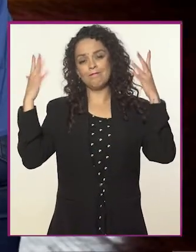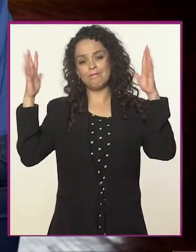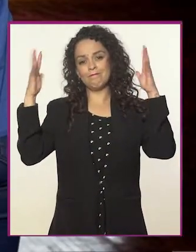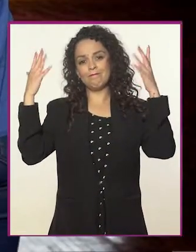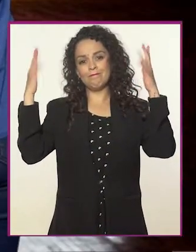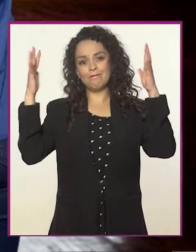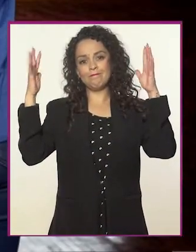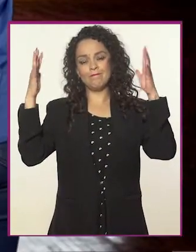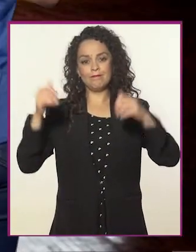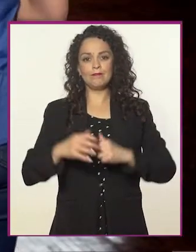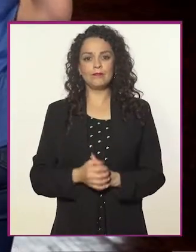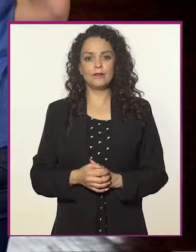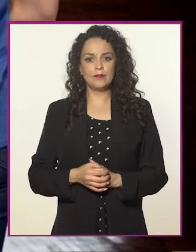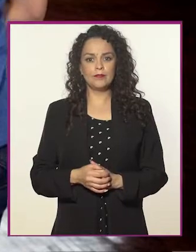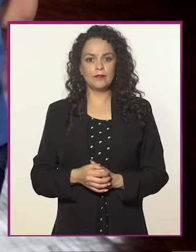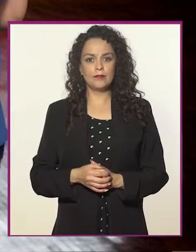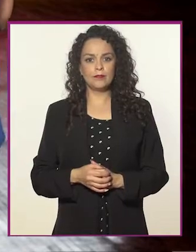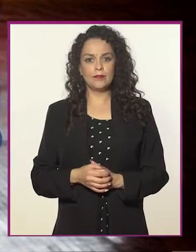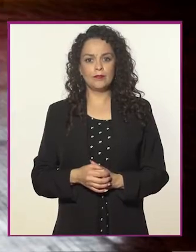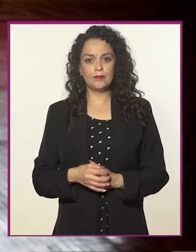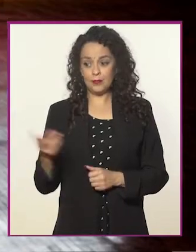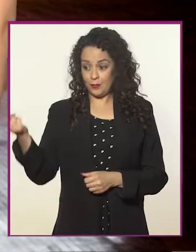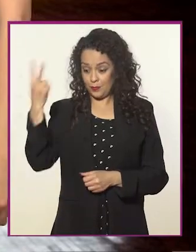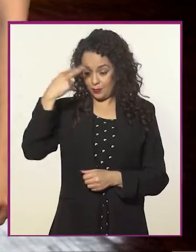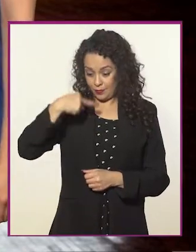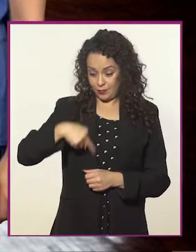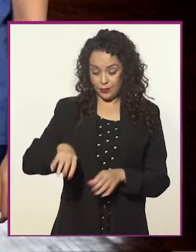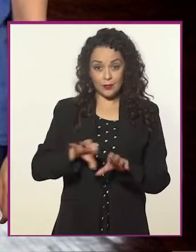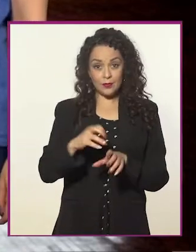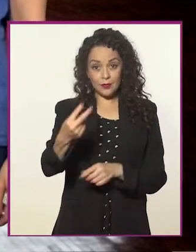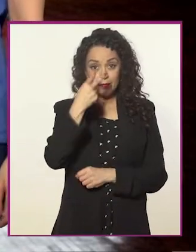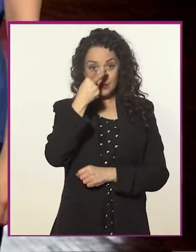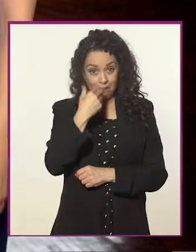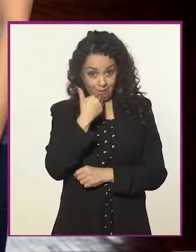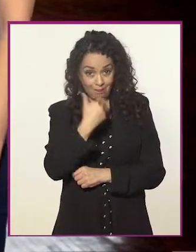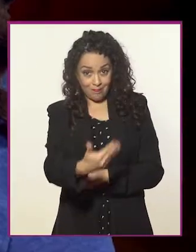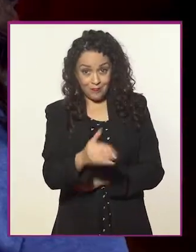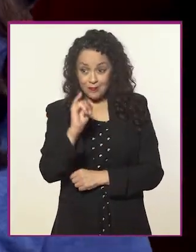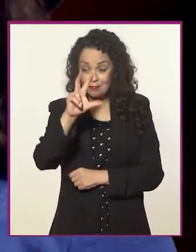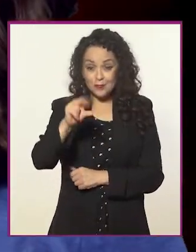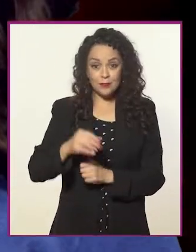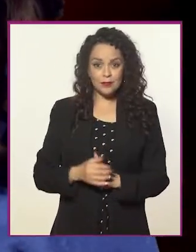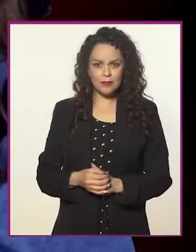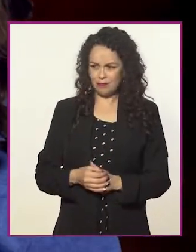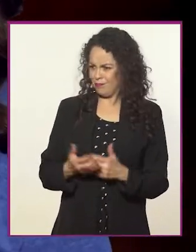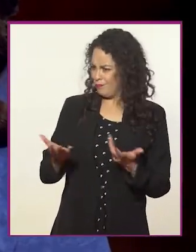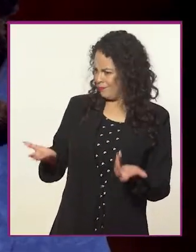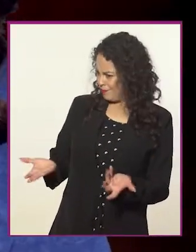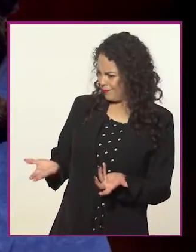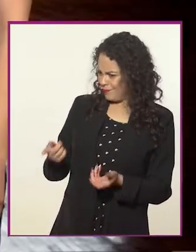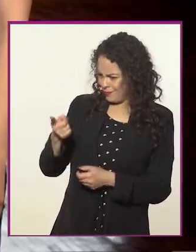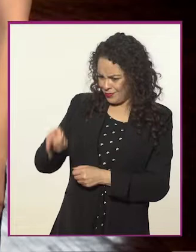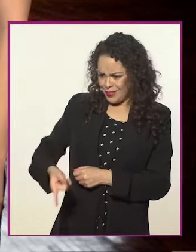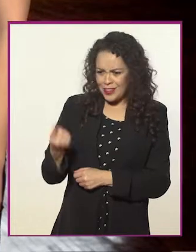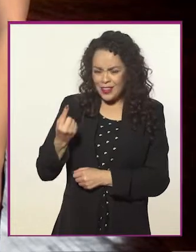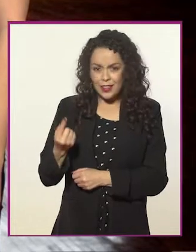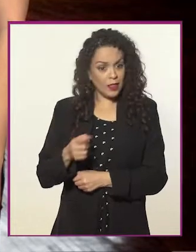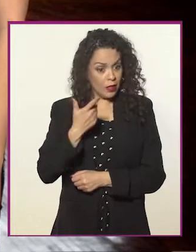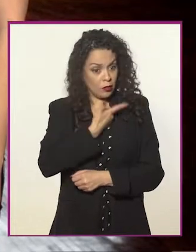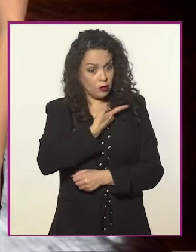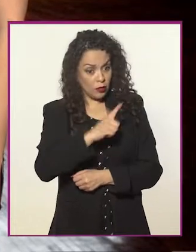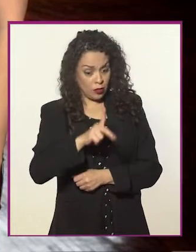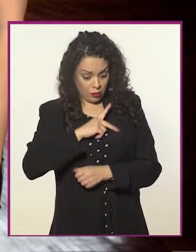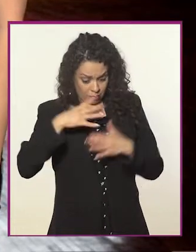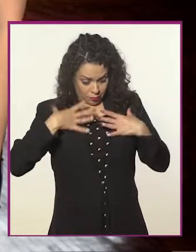¡Bravo! Guacho, mi Bibi, ¿qué tal? Very fine, ¿no? ¿Y ahora tú? ¿Qué? ¿No te gusta